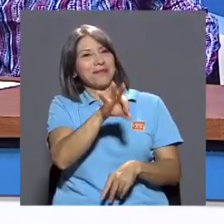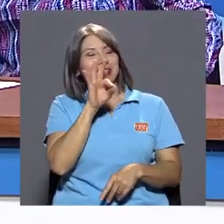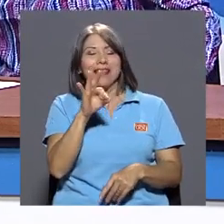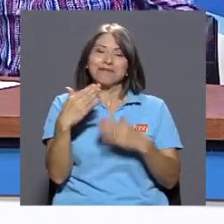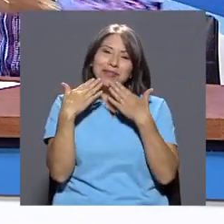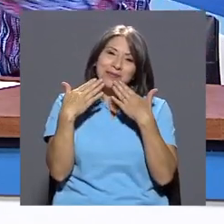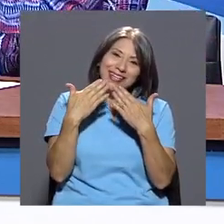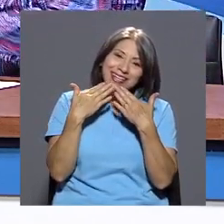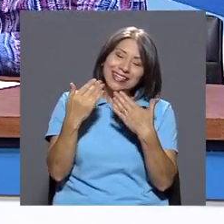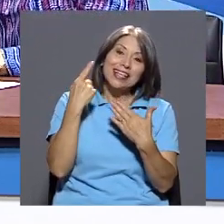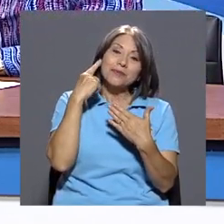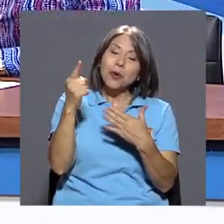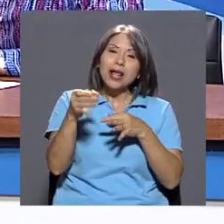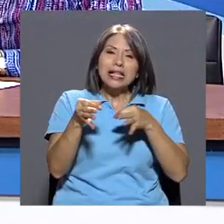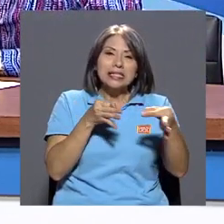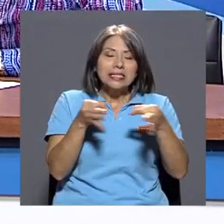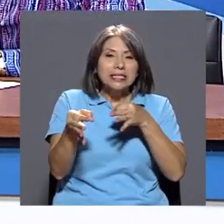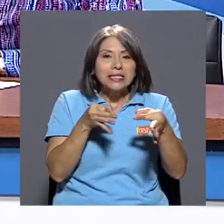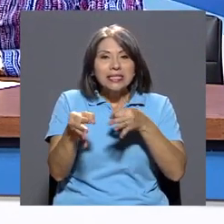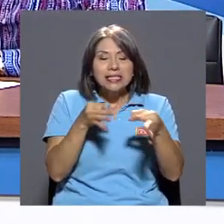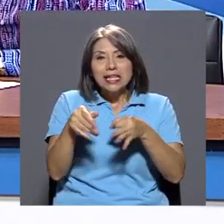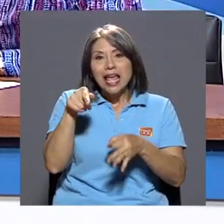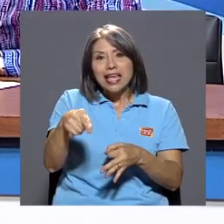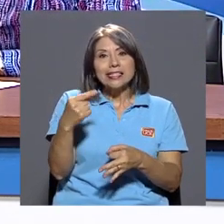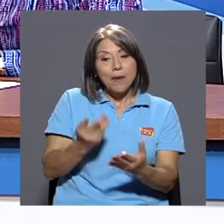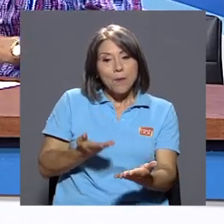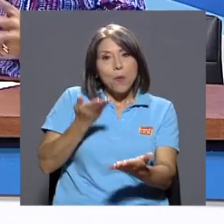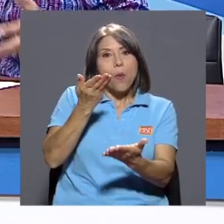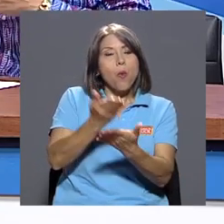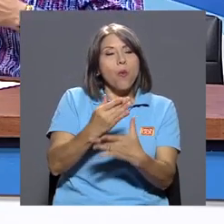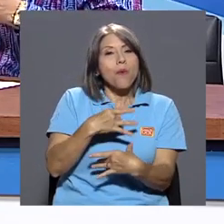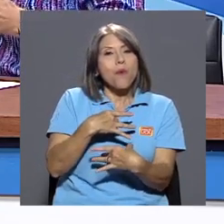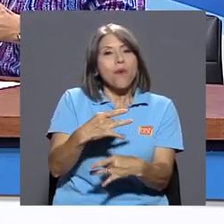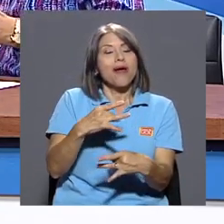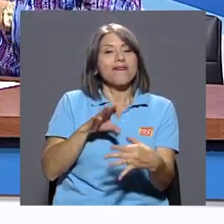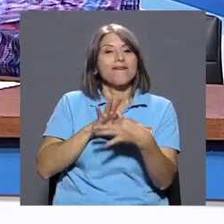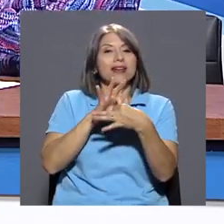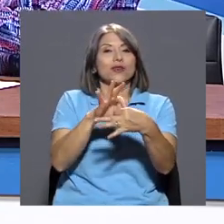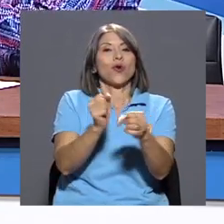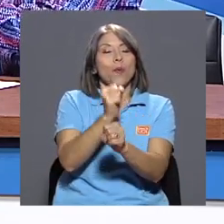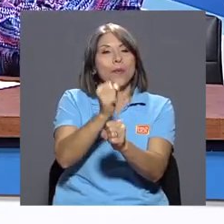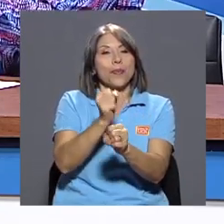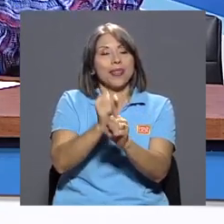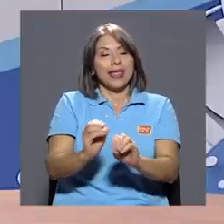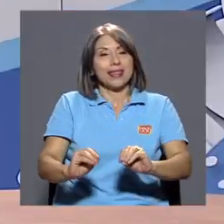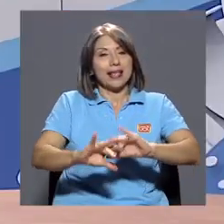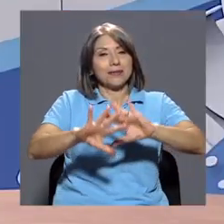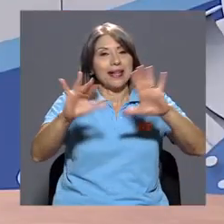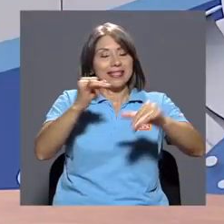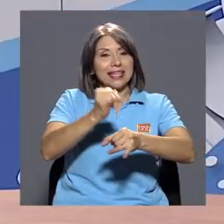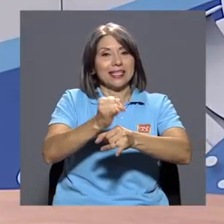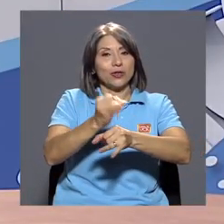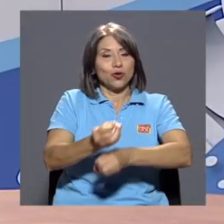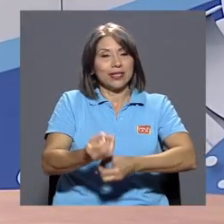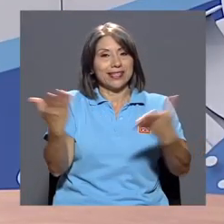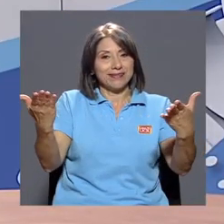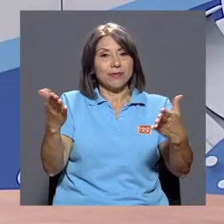muchísimas gracias por habernos explicado así rápidamente esta iniciativa tan interesante en relación con la transparencia de las instituciones del Estado, sus